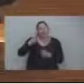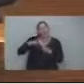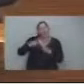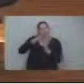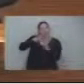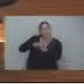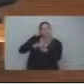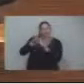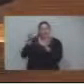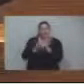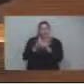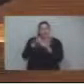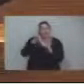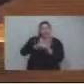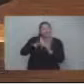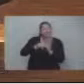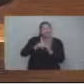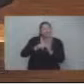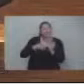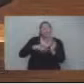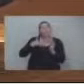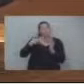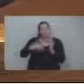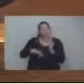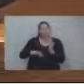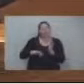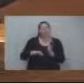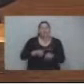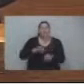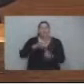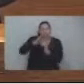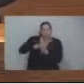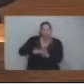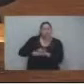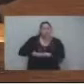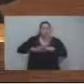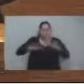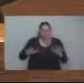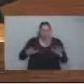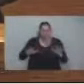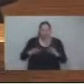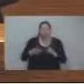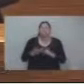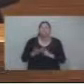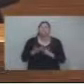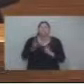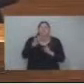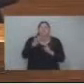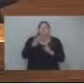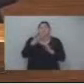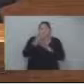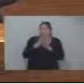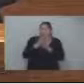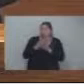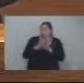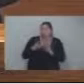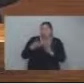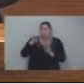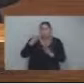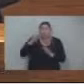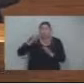que podemos hacer hoy desde aquí. Si no hablamos de privilegios y hablamos de